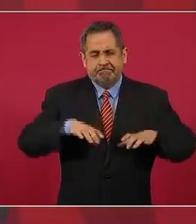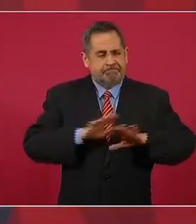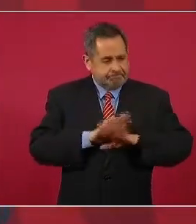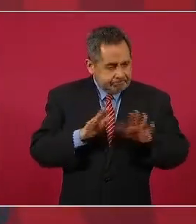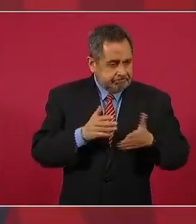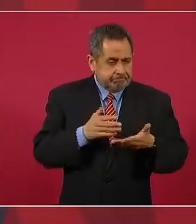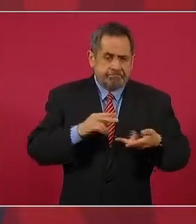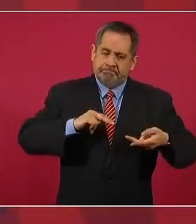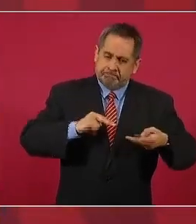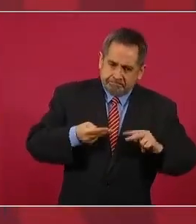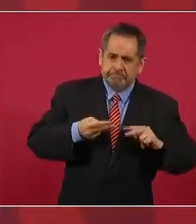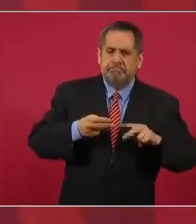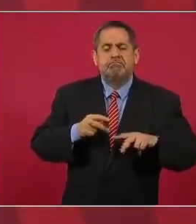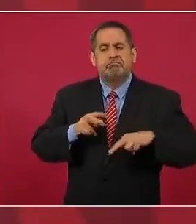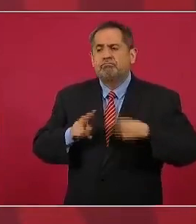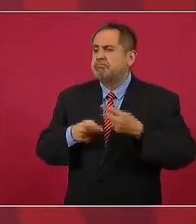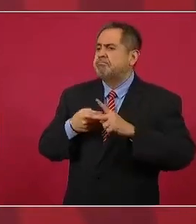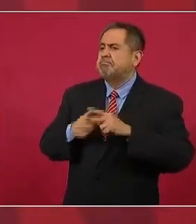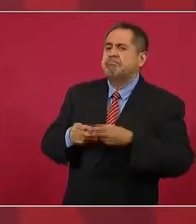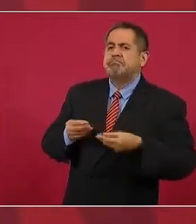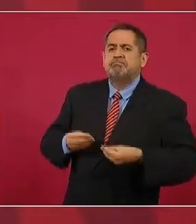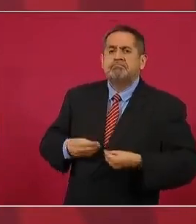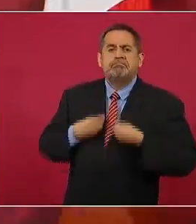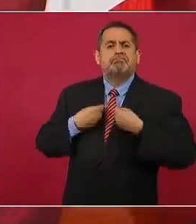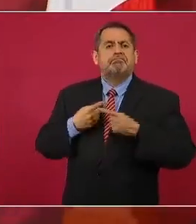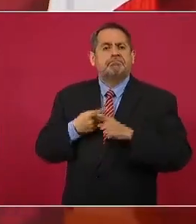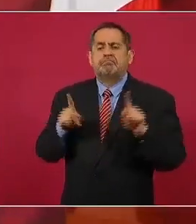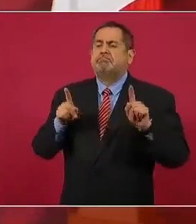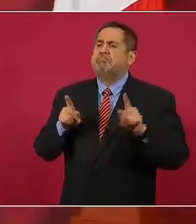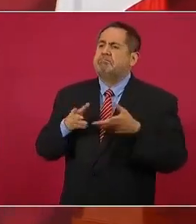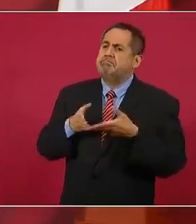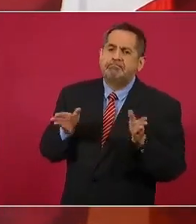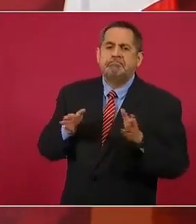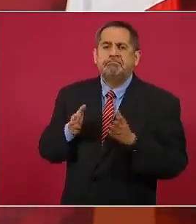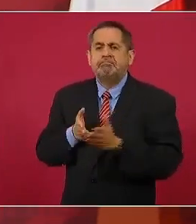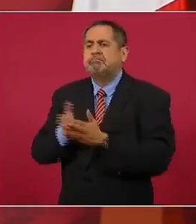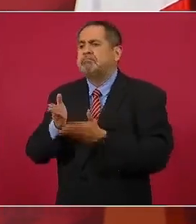voy a iniciar una nueva vida.